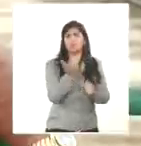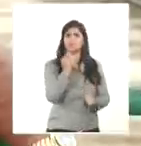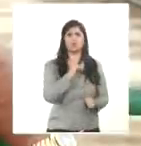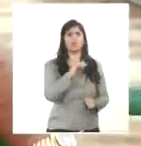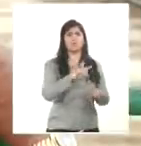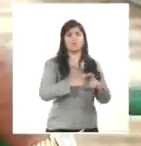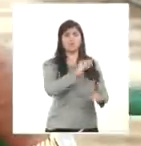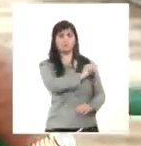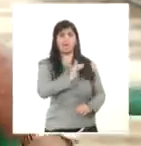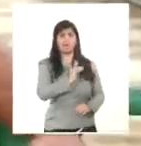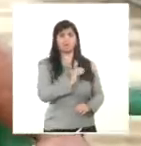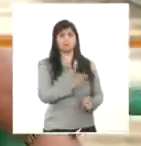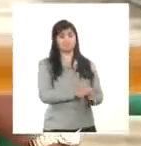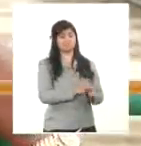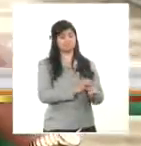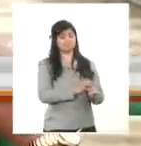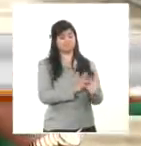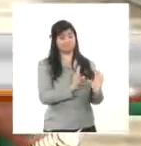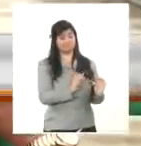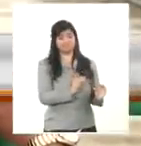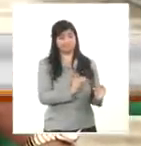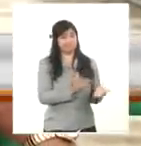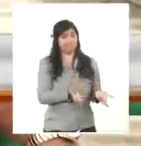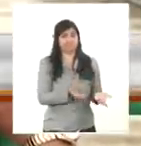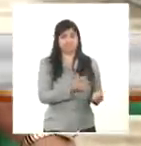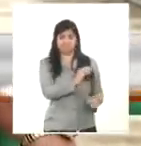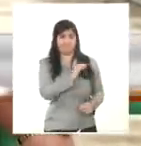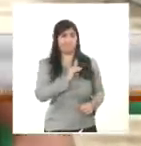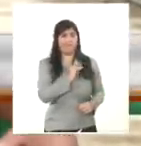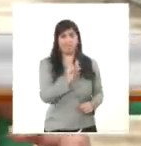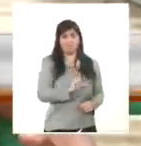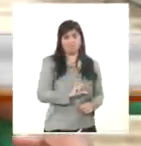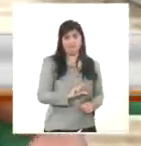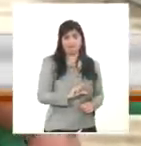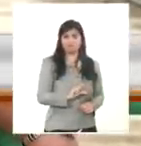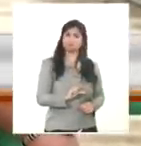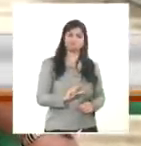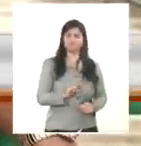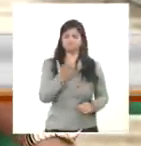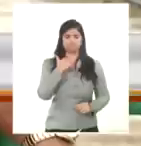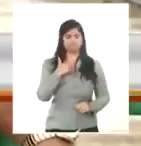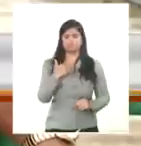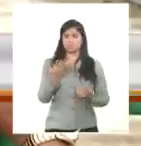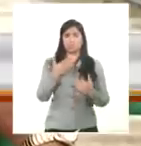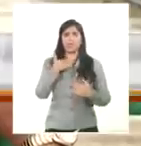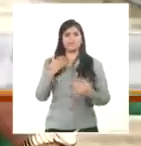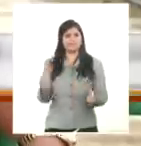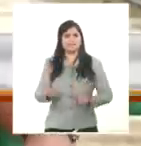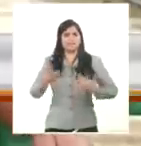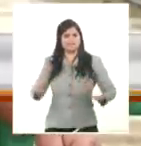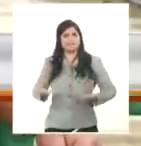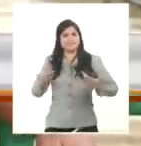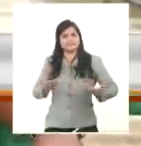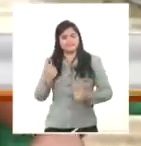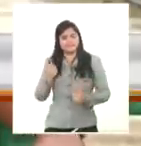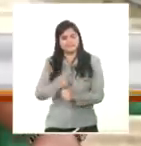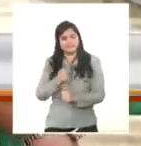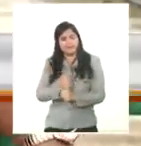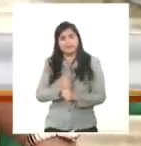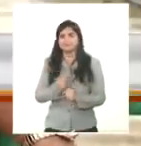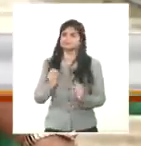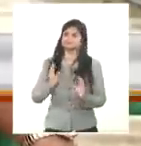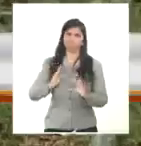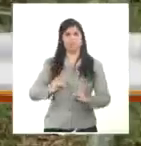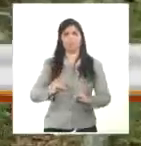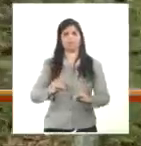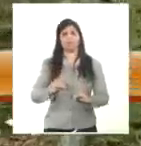en la salud del animal. Y por lo tanto, un efecto negativo en la economía de la unidad, de la UVB y